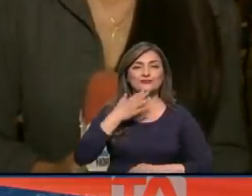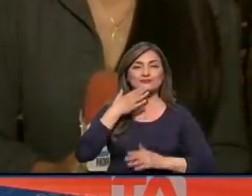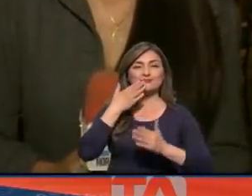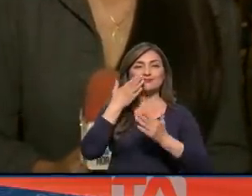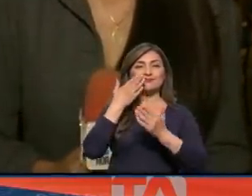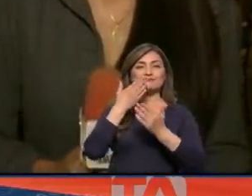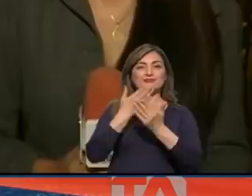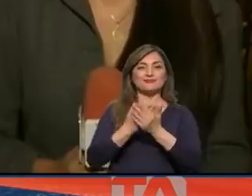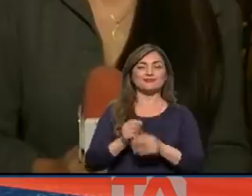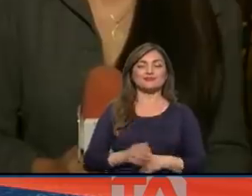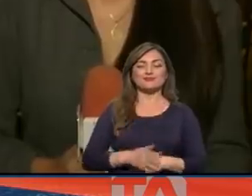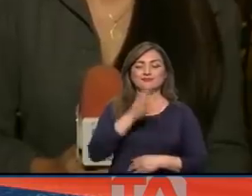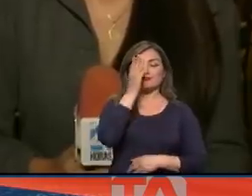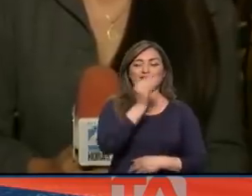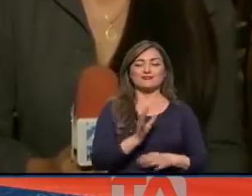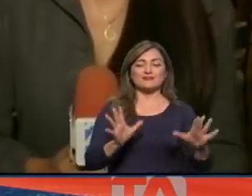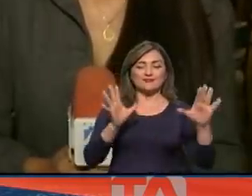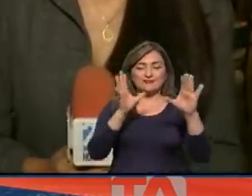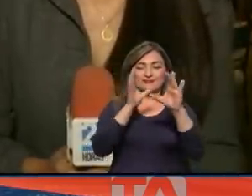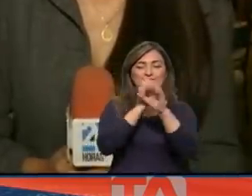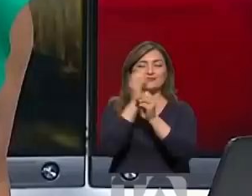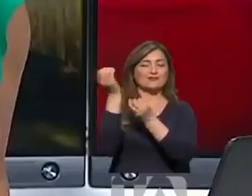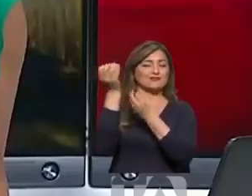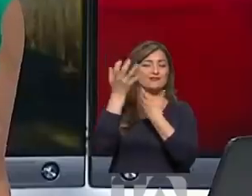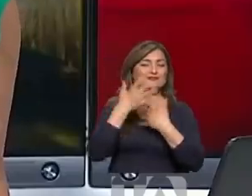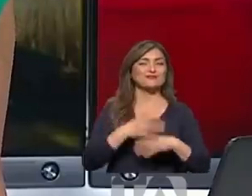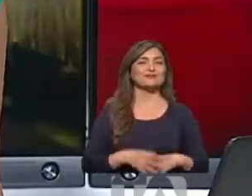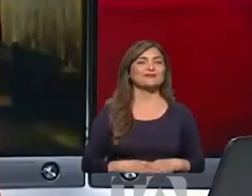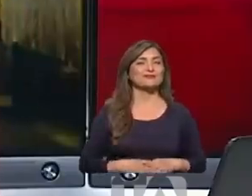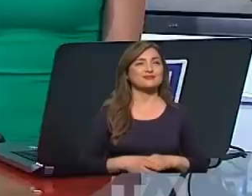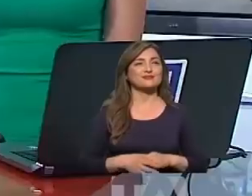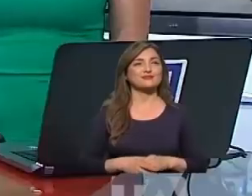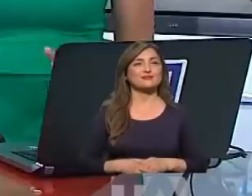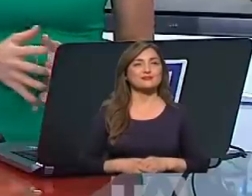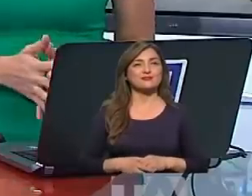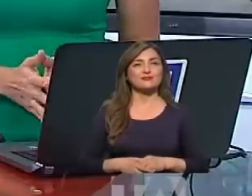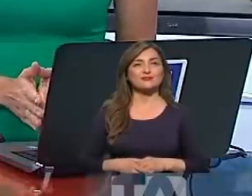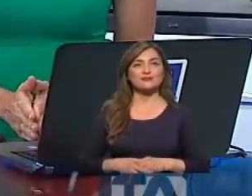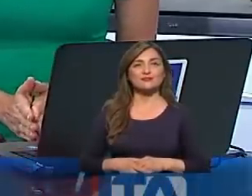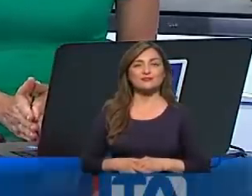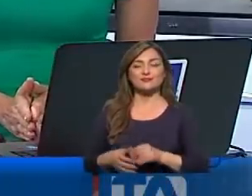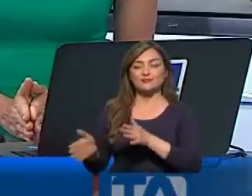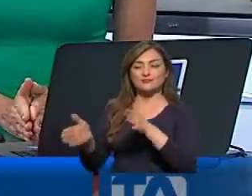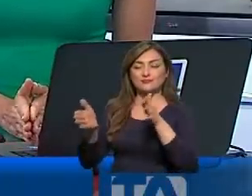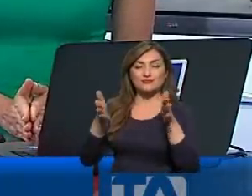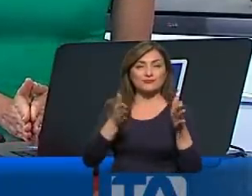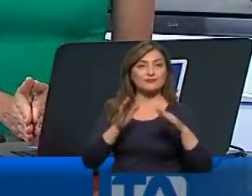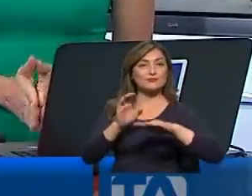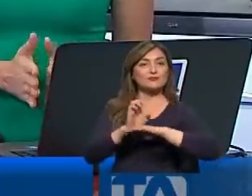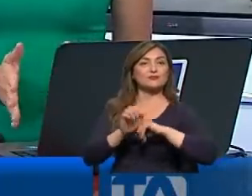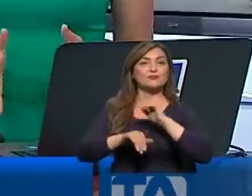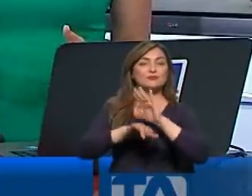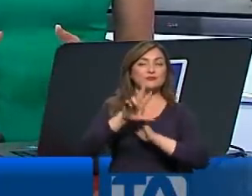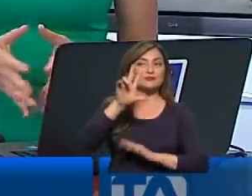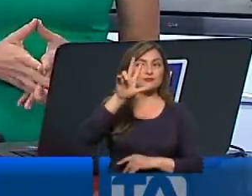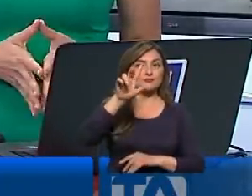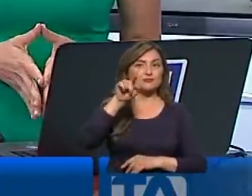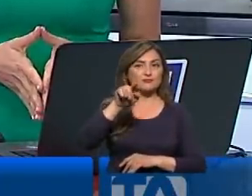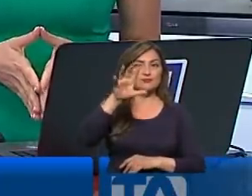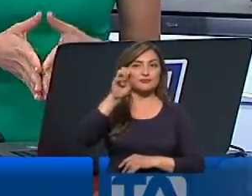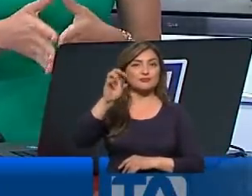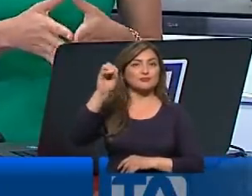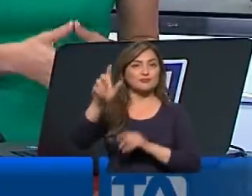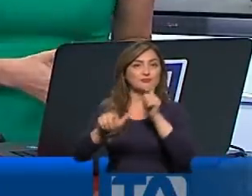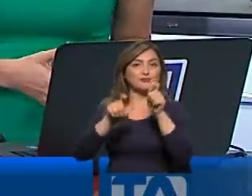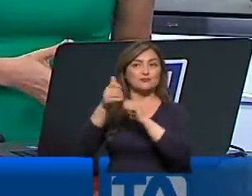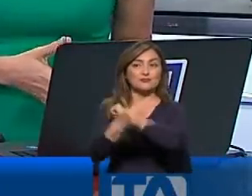Gracias, también para ti. Muy buenas noches, Daniela. Gracias por la información. Y en Ecuador hay más de 3.500